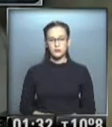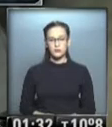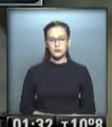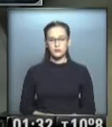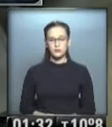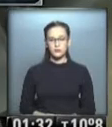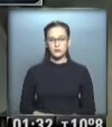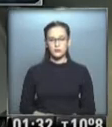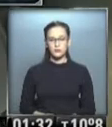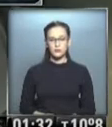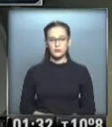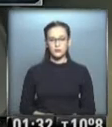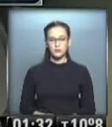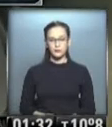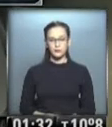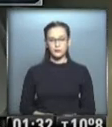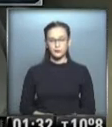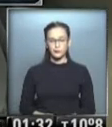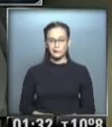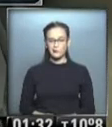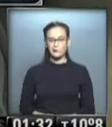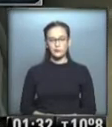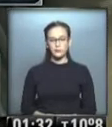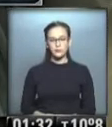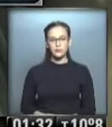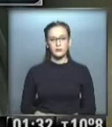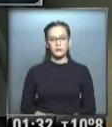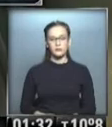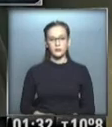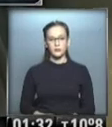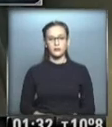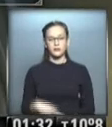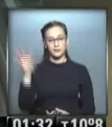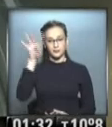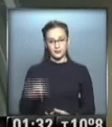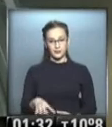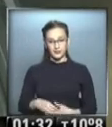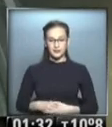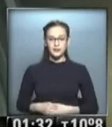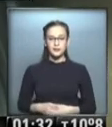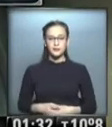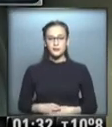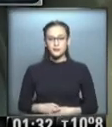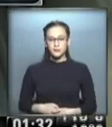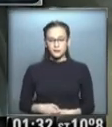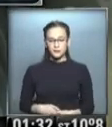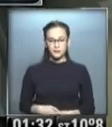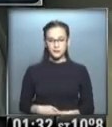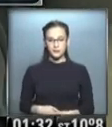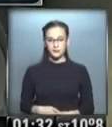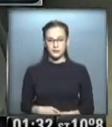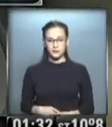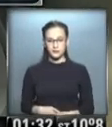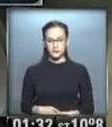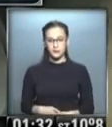y casados. Se subió el mínimo no imponible de 8.360 a 15.000 pesos. Con esta